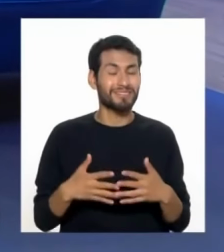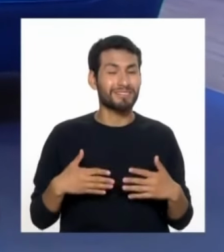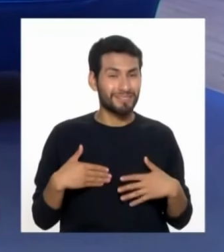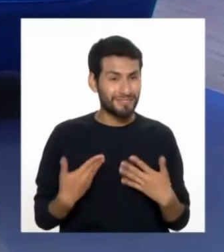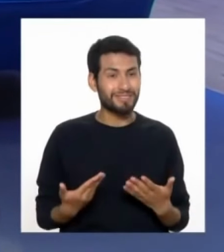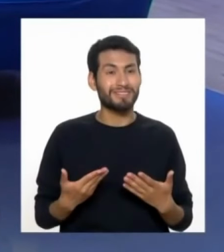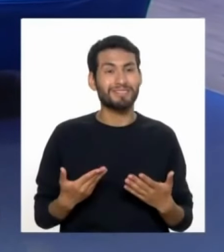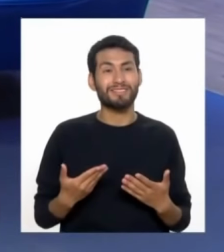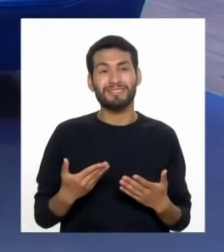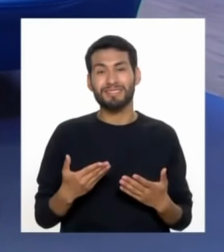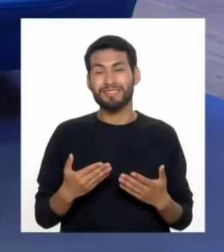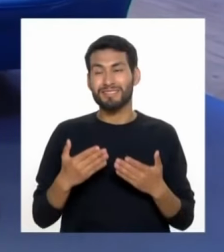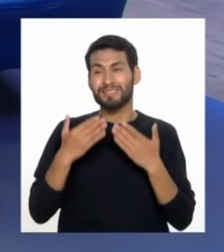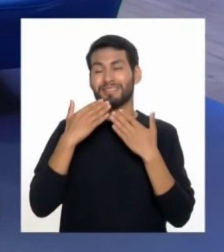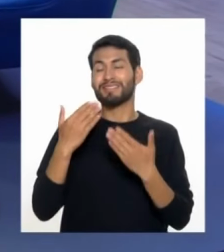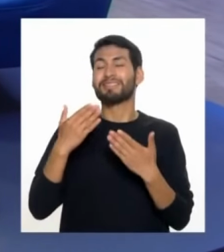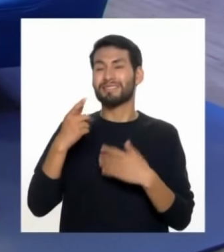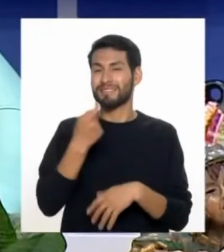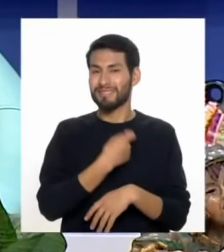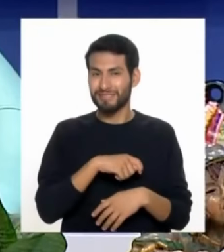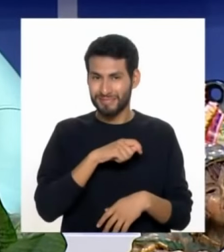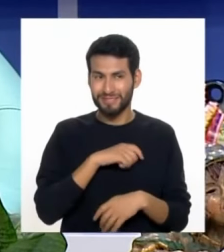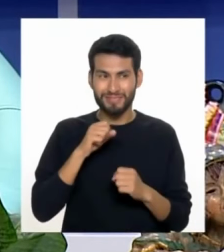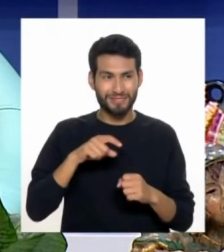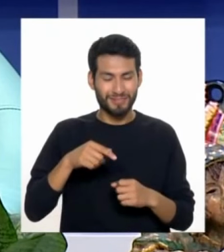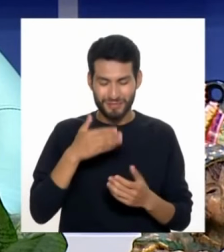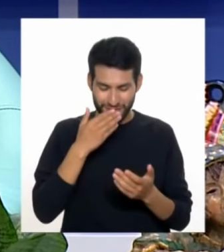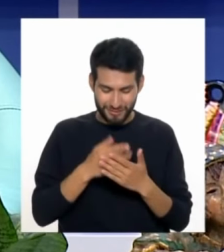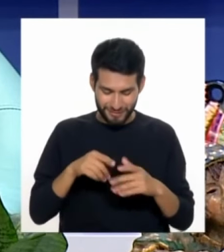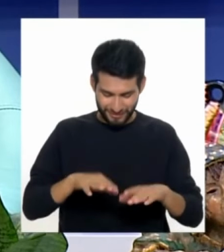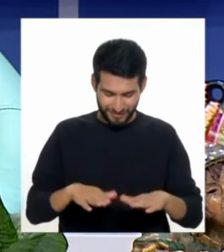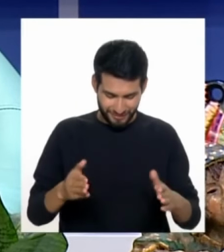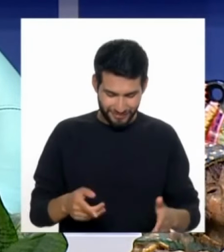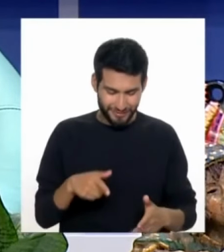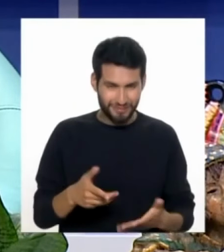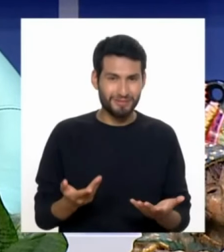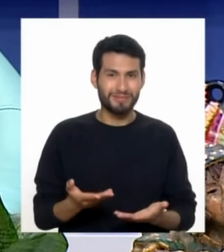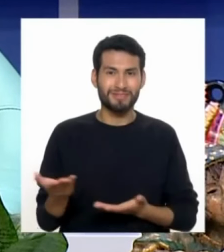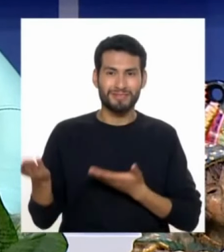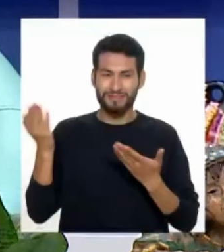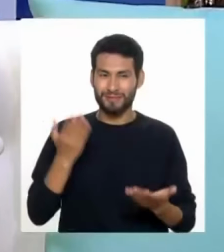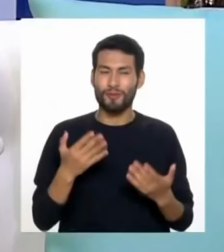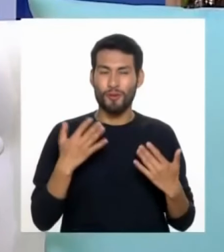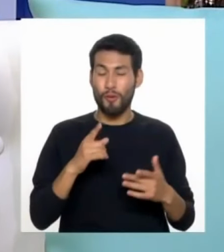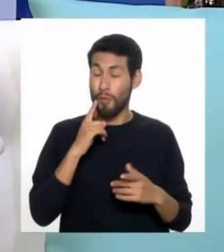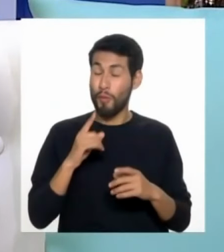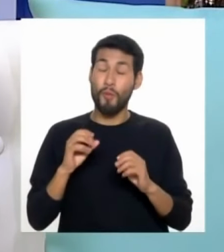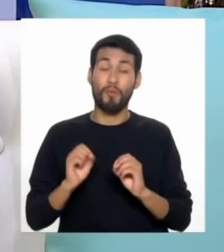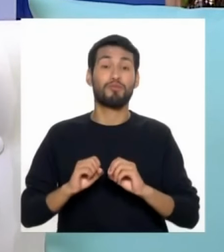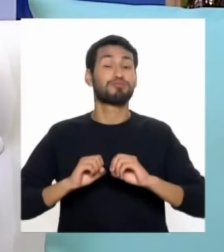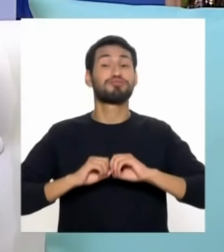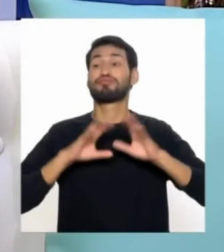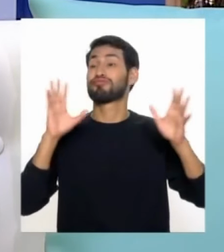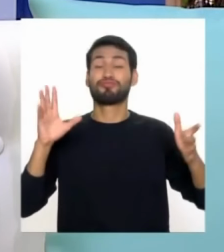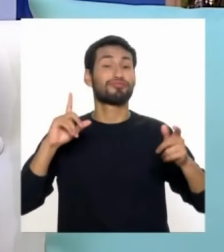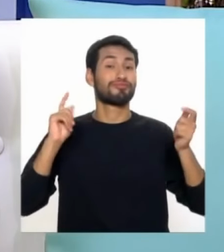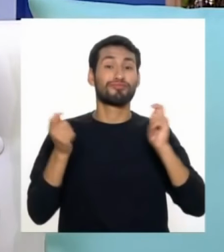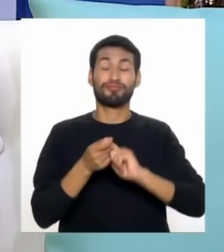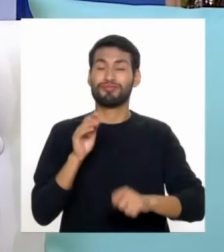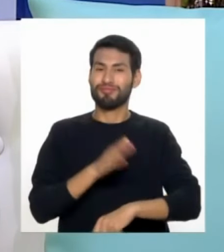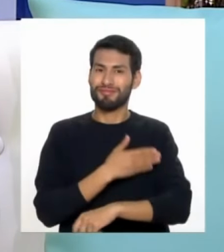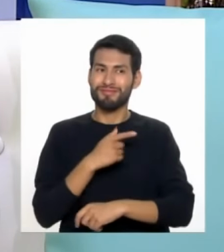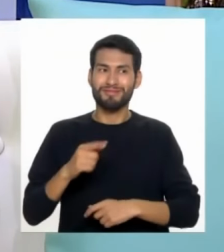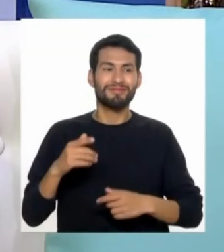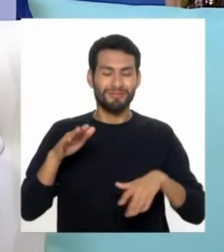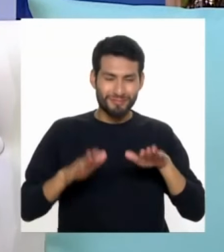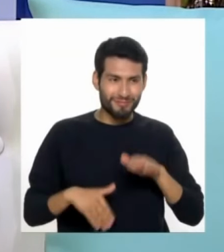negar el agradecimiento a los españoles, dado que al llegar este instrumento allá fue un boom en la música y se logró hacer de que el